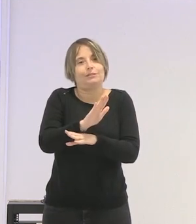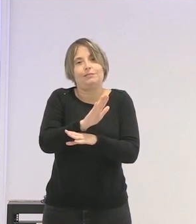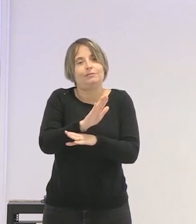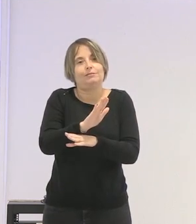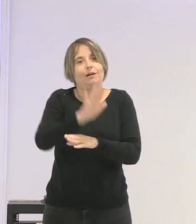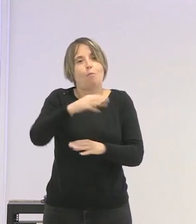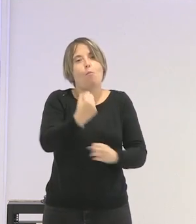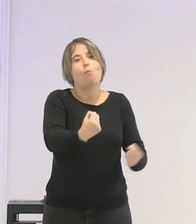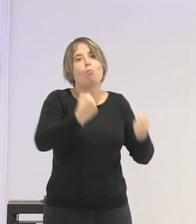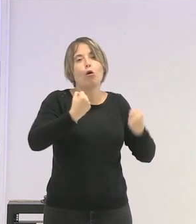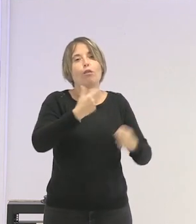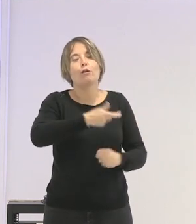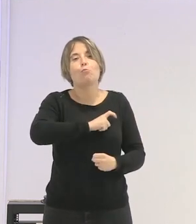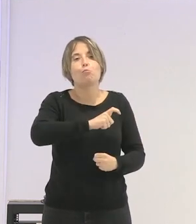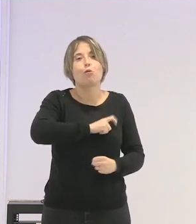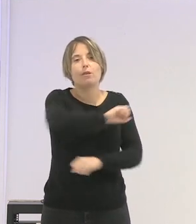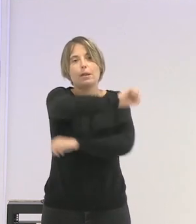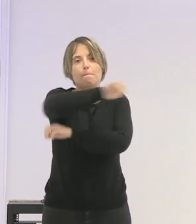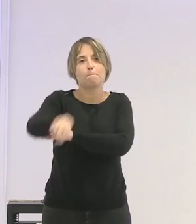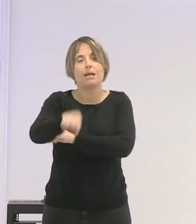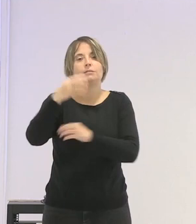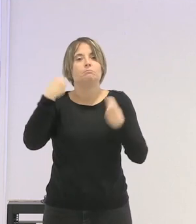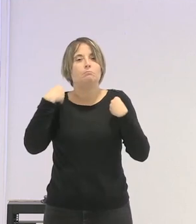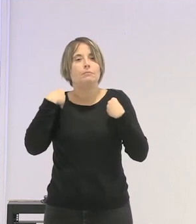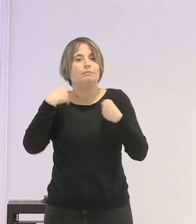dar más poder a la policía sobre la vida de